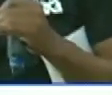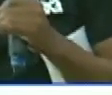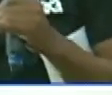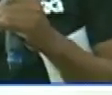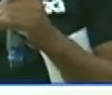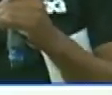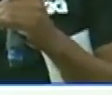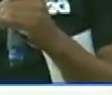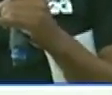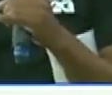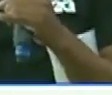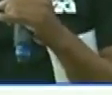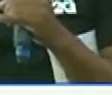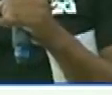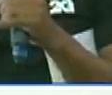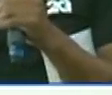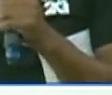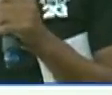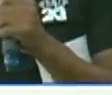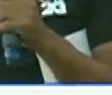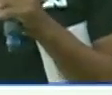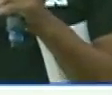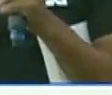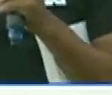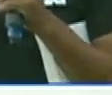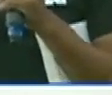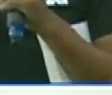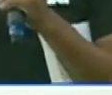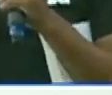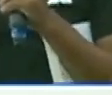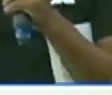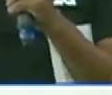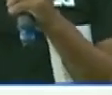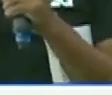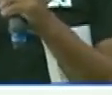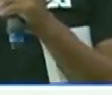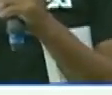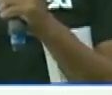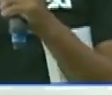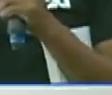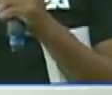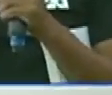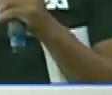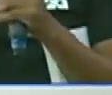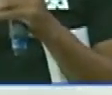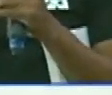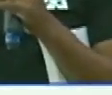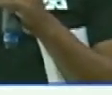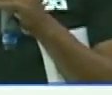impide acceder a las maquinarias? Dime nombre y apellido, denúnciame la persona.